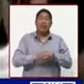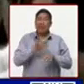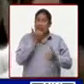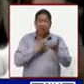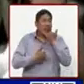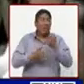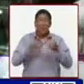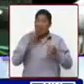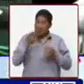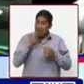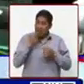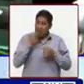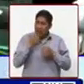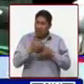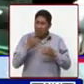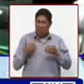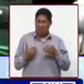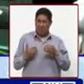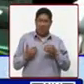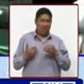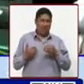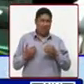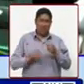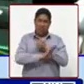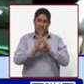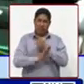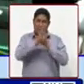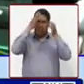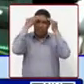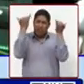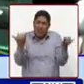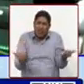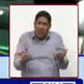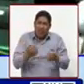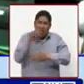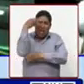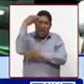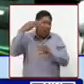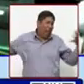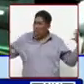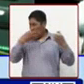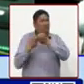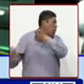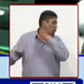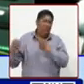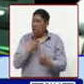Inclusive pusieron, detrás tuyo veo que pusieron un enrejado en el hotel porque hubo muchos disturbios previamente.